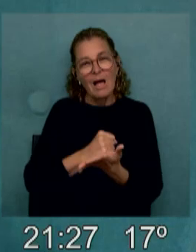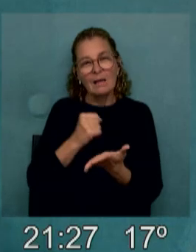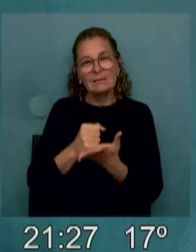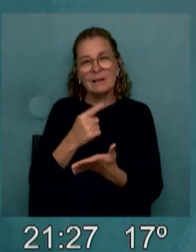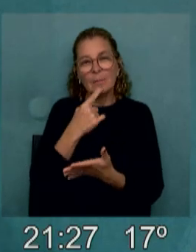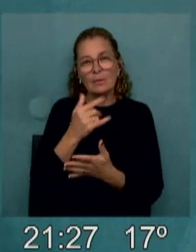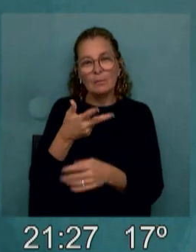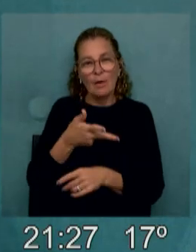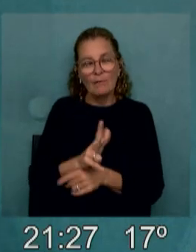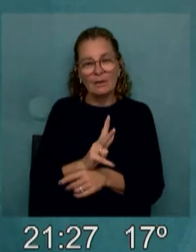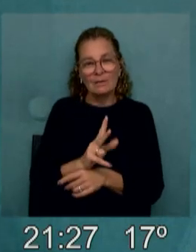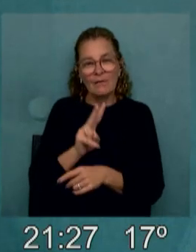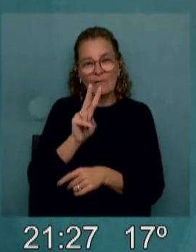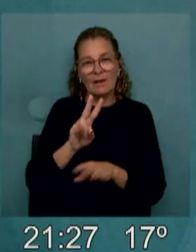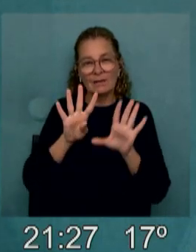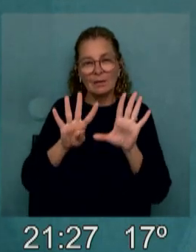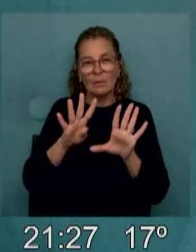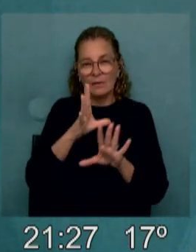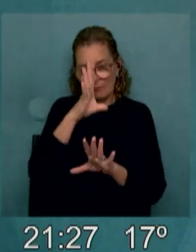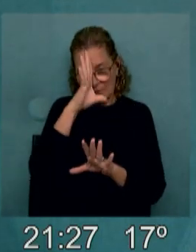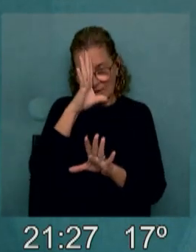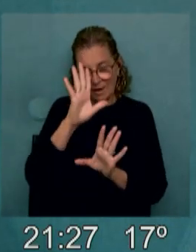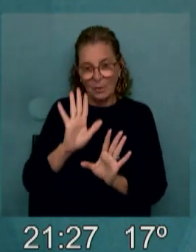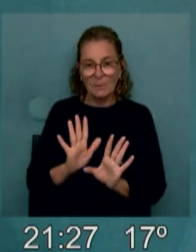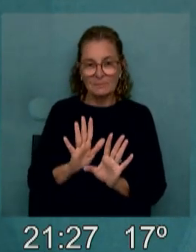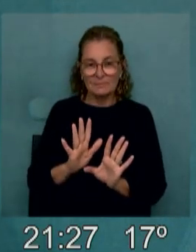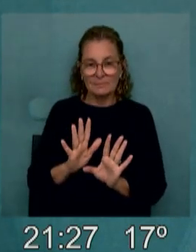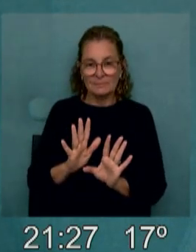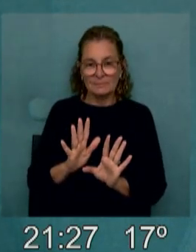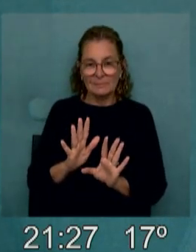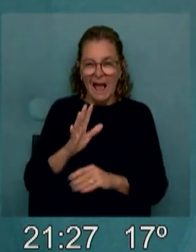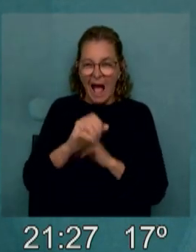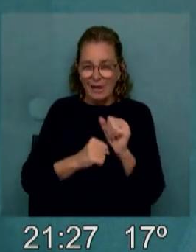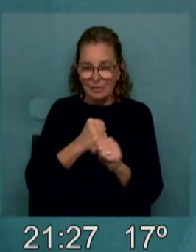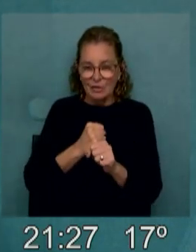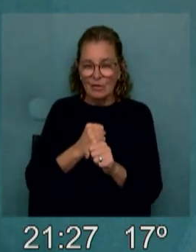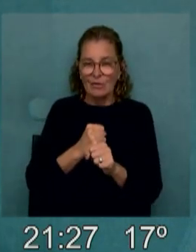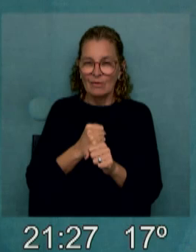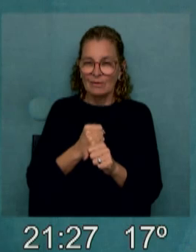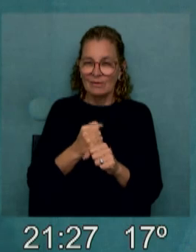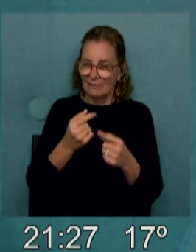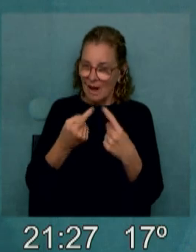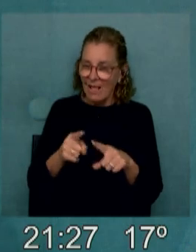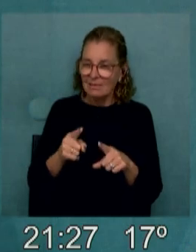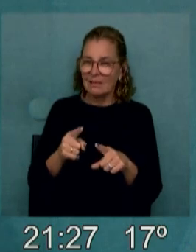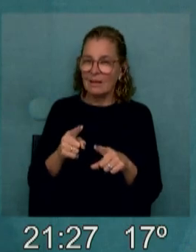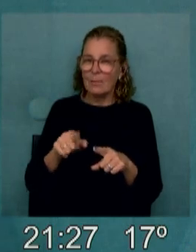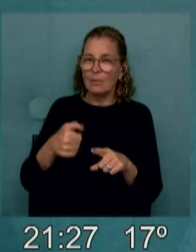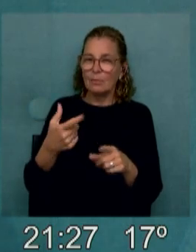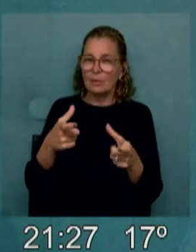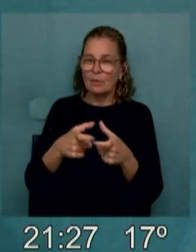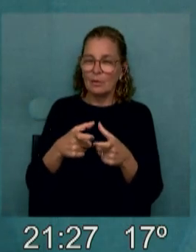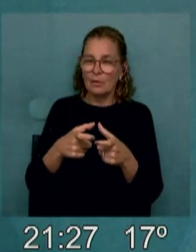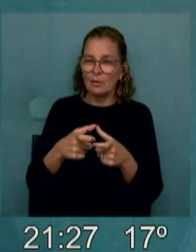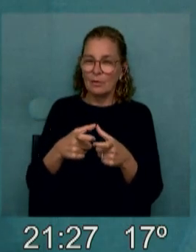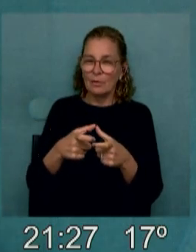tema de la fecha, ¿no? O sea, 29 de febrero, bisiesto, cosa de que para el próximo disco no haya pasado tantos años